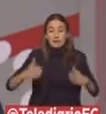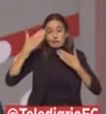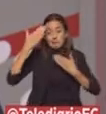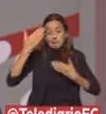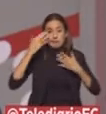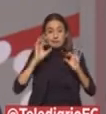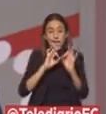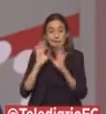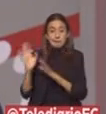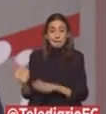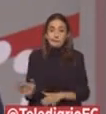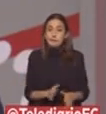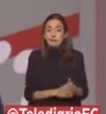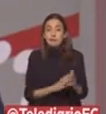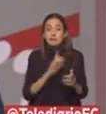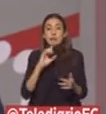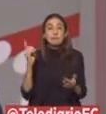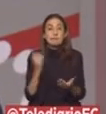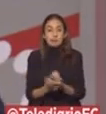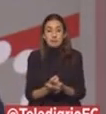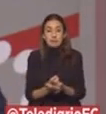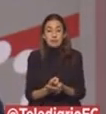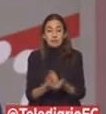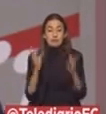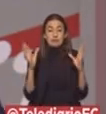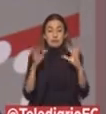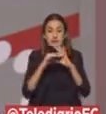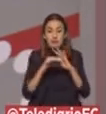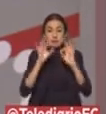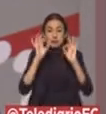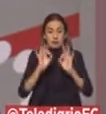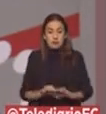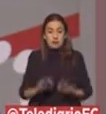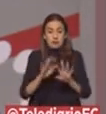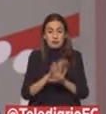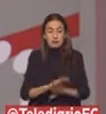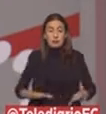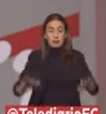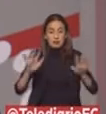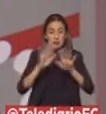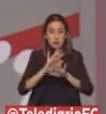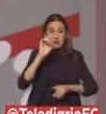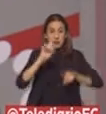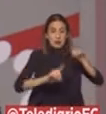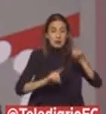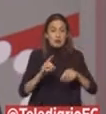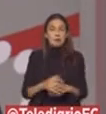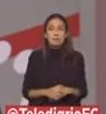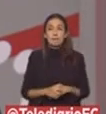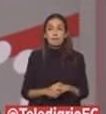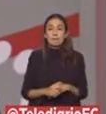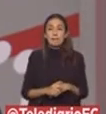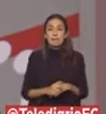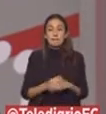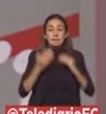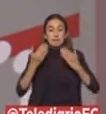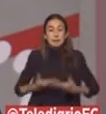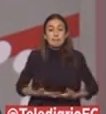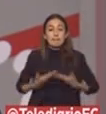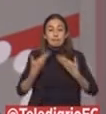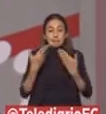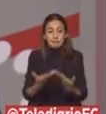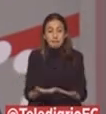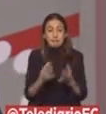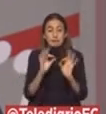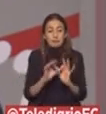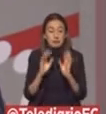restringirá exclusivamente a realidades el pacífico que es una alianza principalmente comercial no hay que tener en cuenta esto luego la segunda